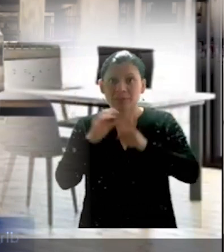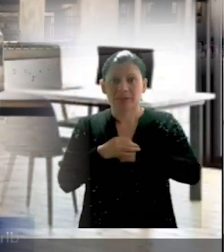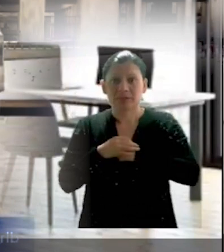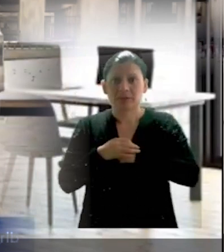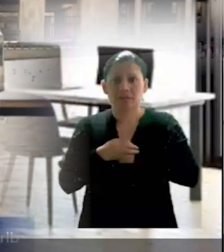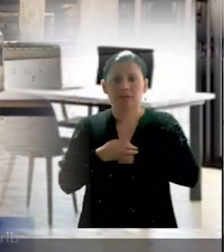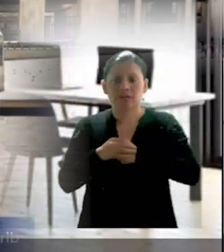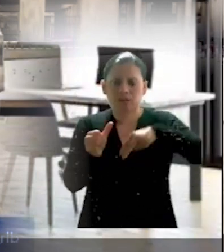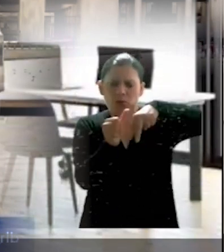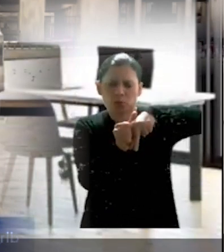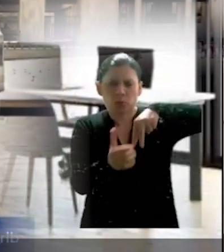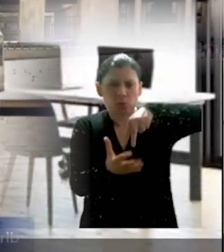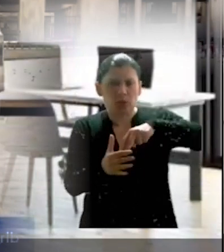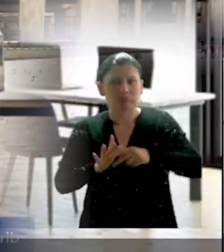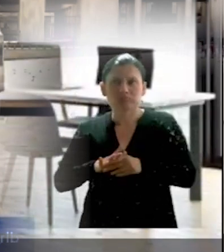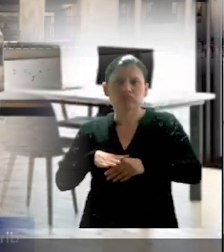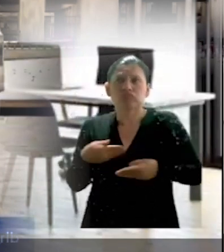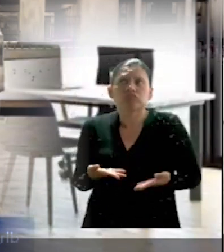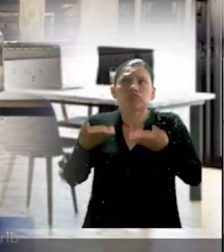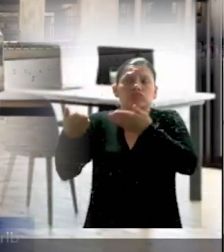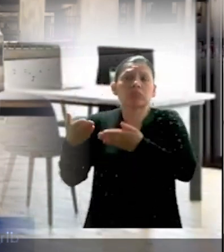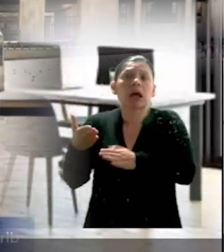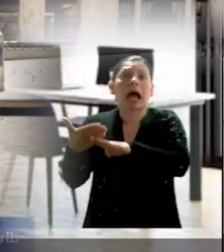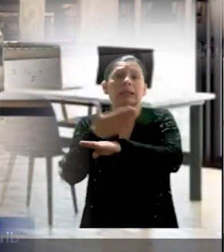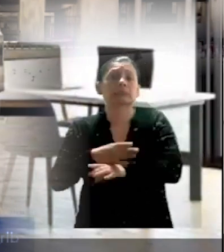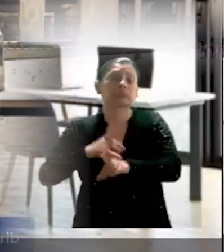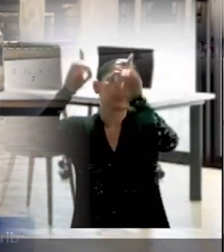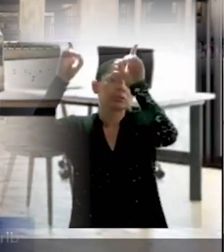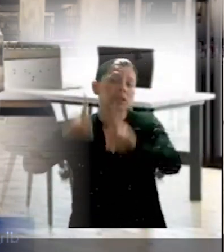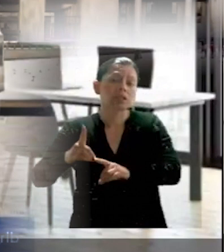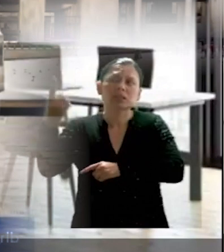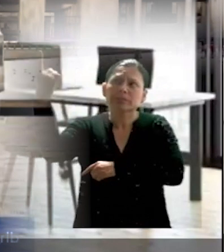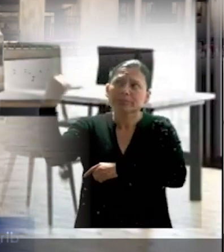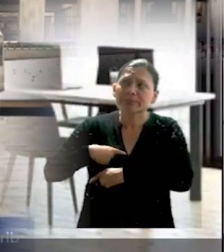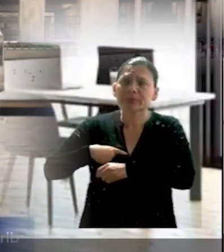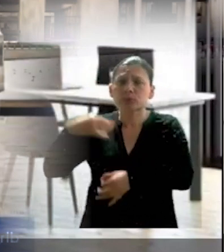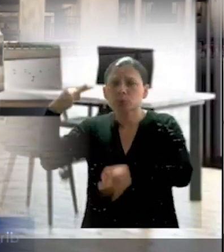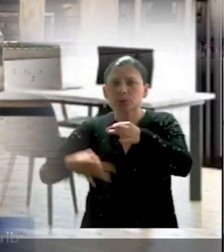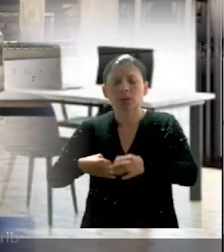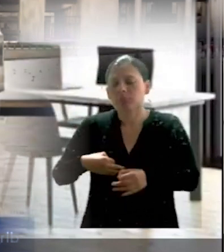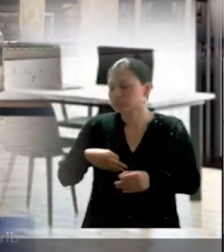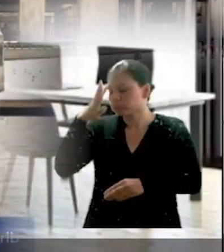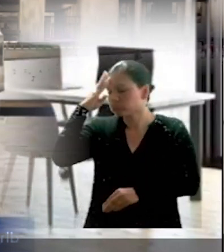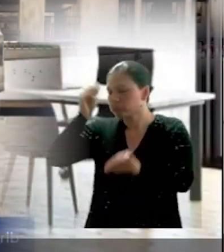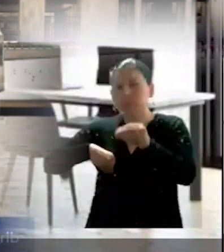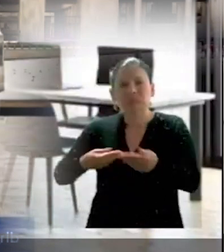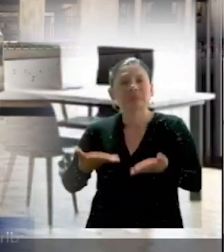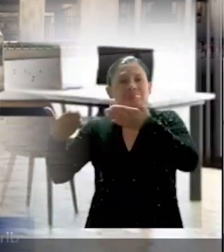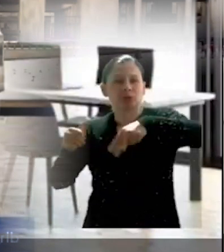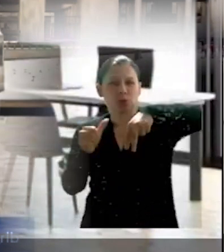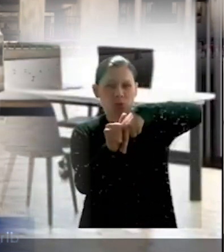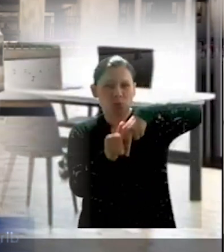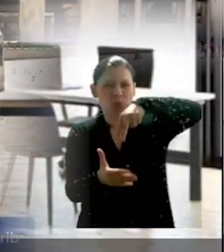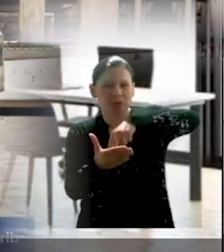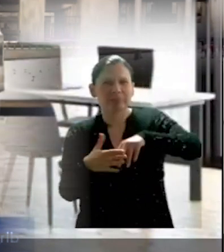proceder adecuadamente contra decisiones judiciales? Porque dentro de las estadísticas que la Corte Constitucional